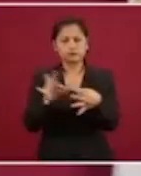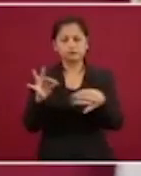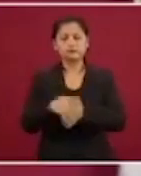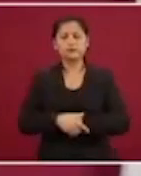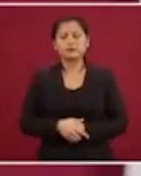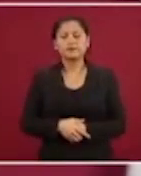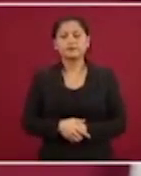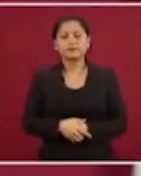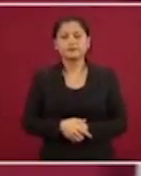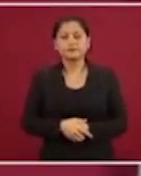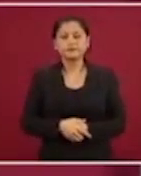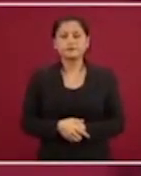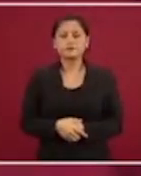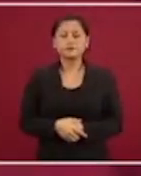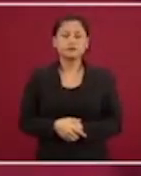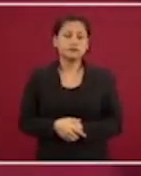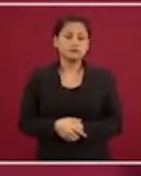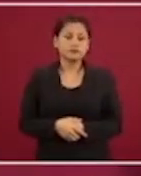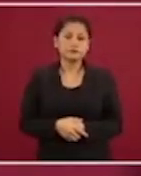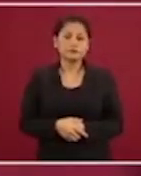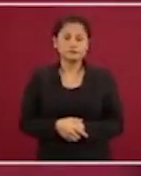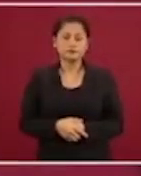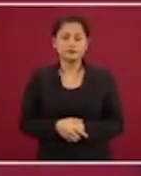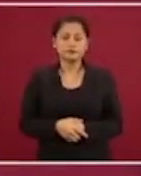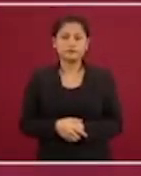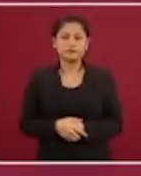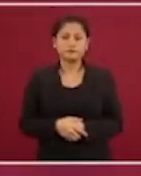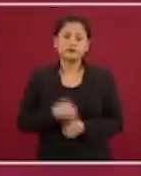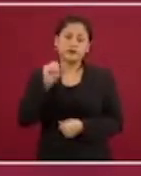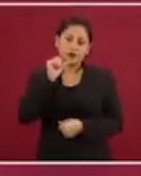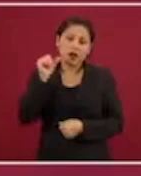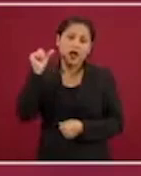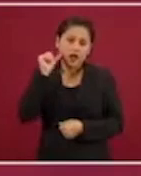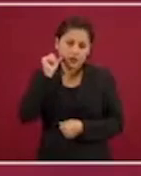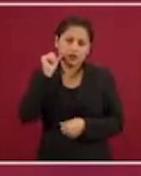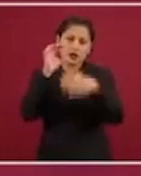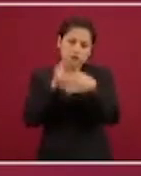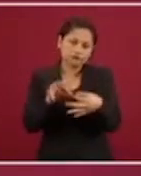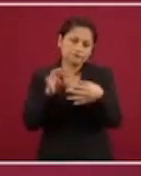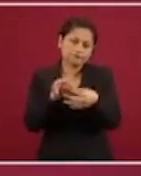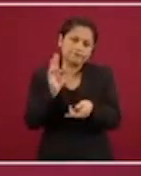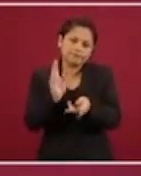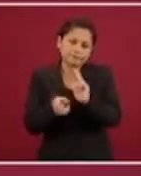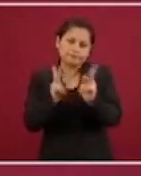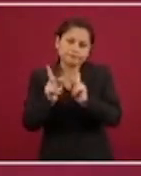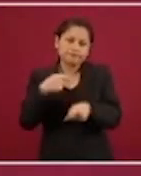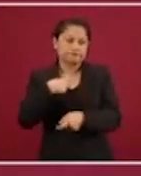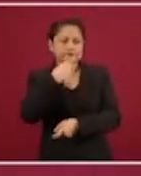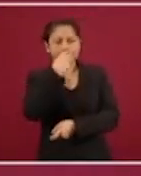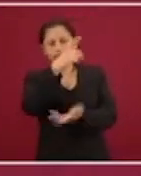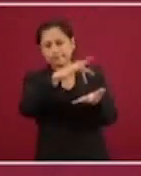y la conversación pues fue para agradecerles, porque